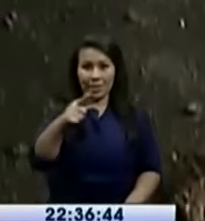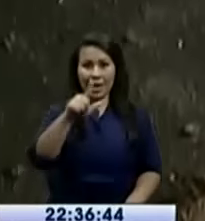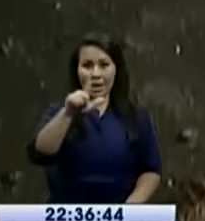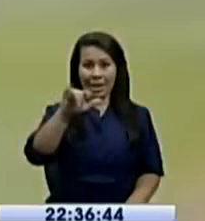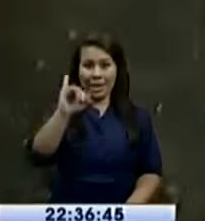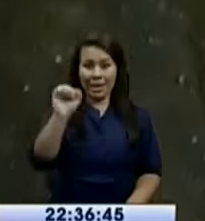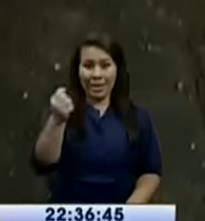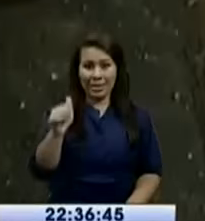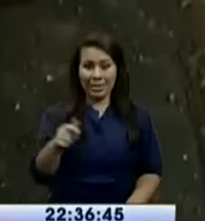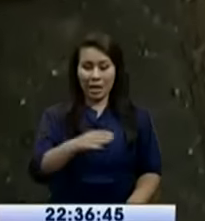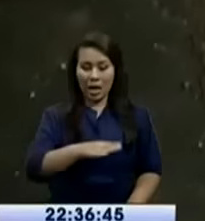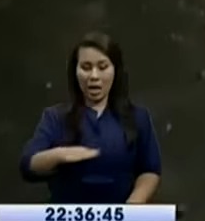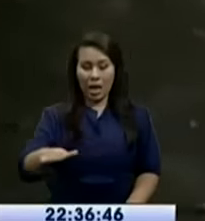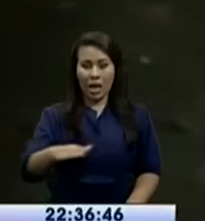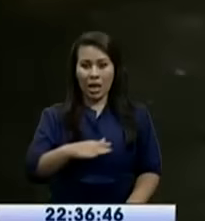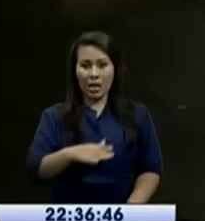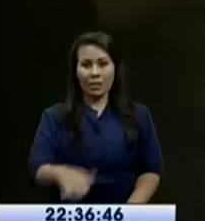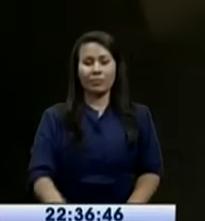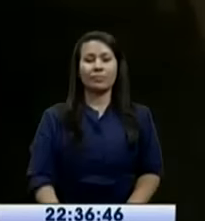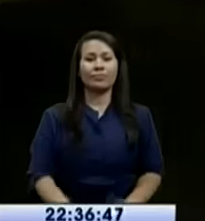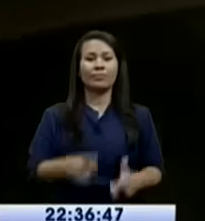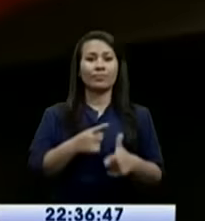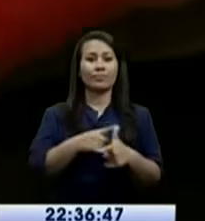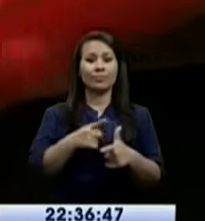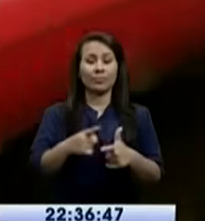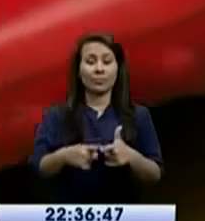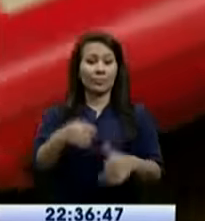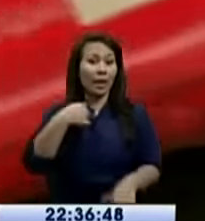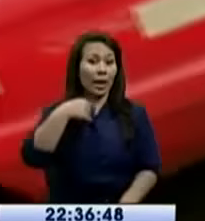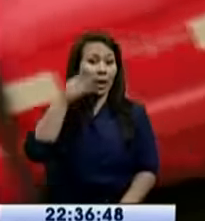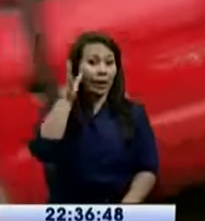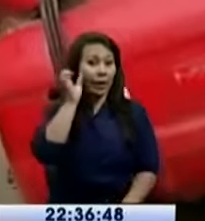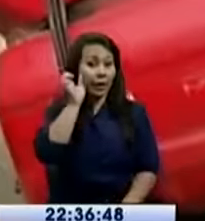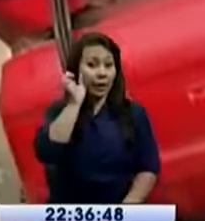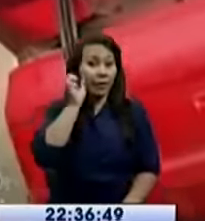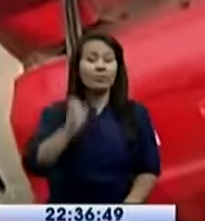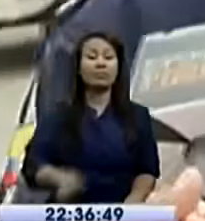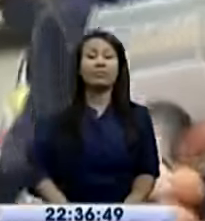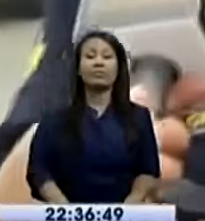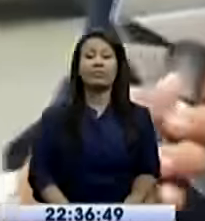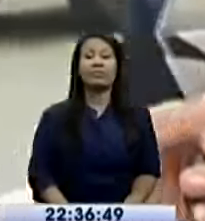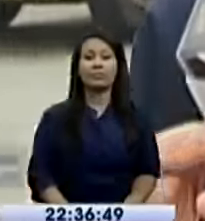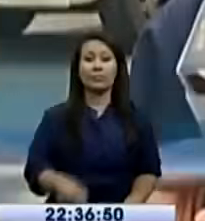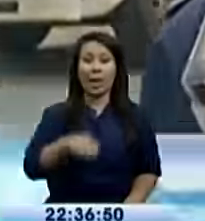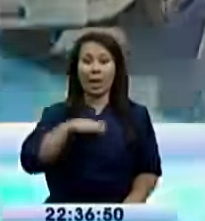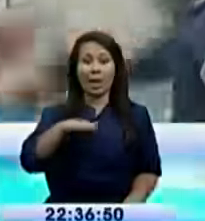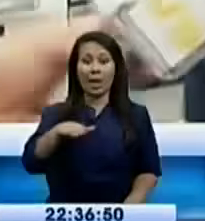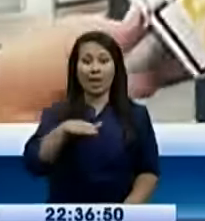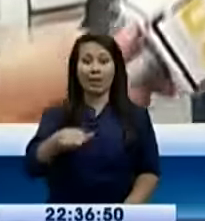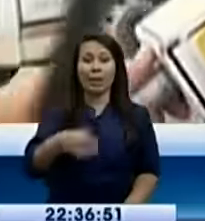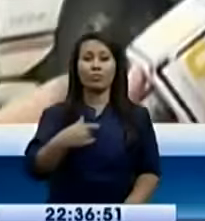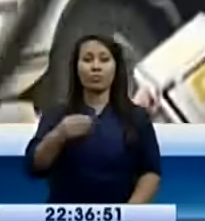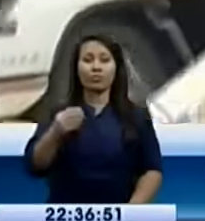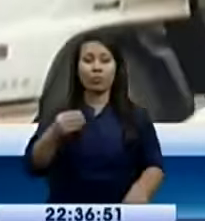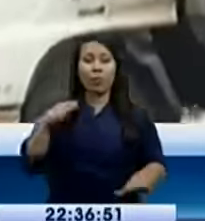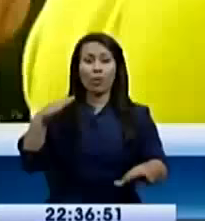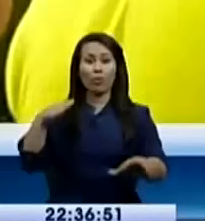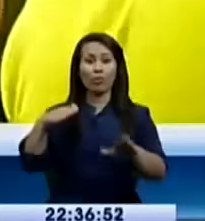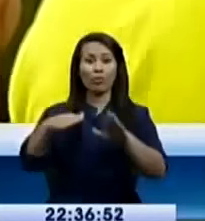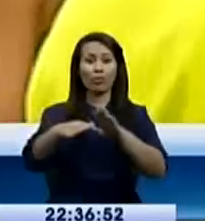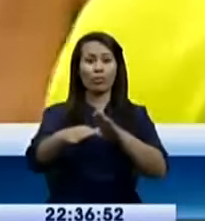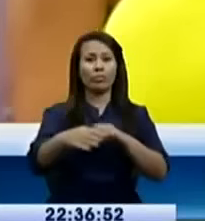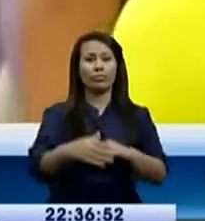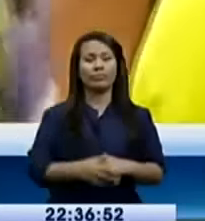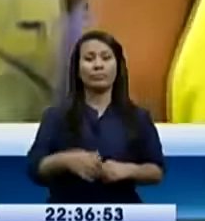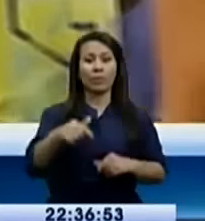Enfoque la llanta lisa. Entonces, se presume que fue por la llanta lisa y la velocidad y en contravía.